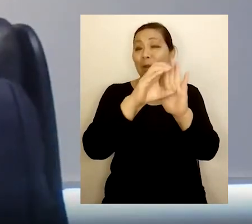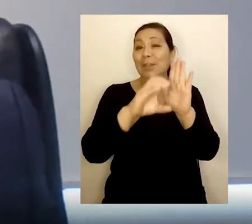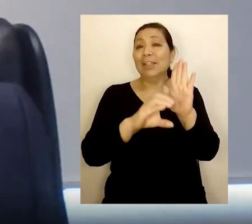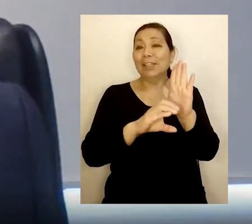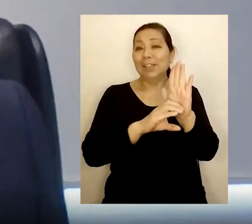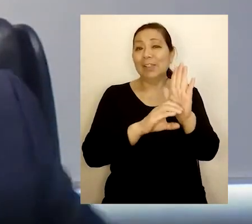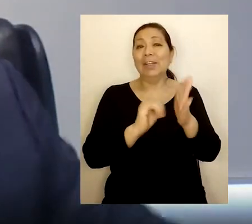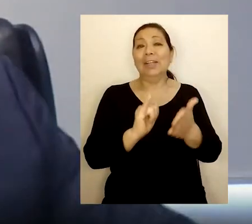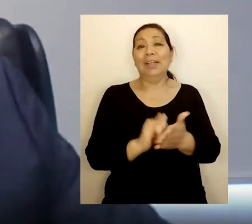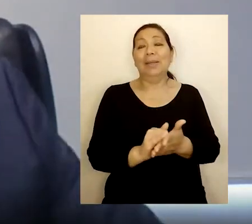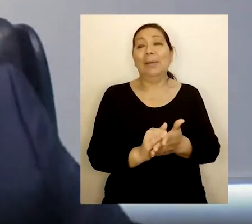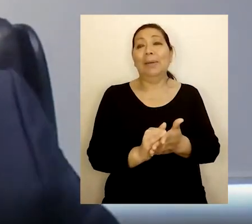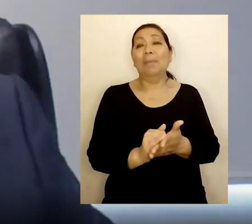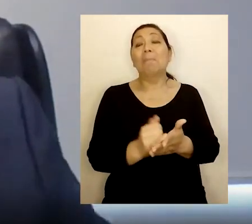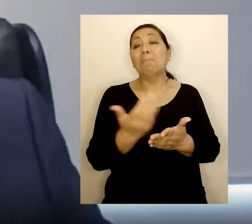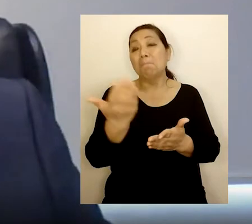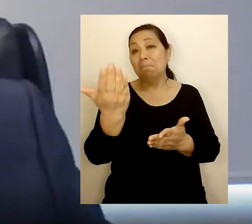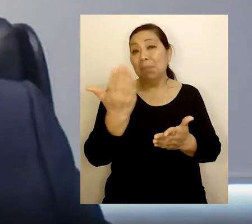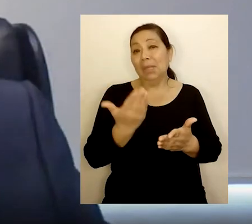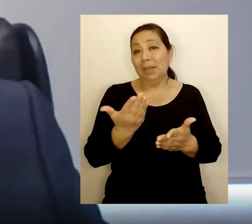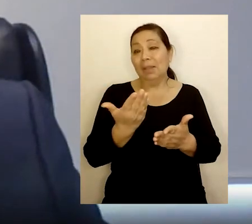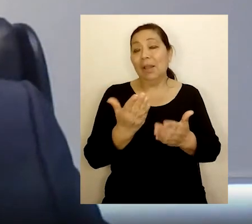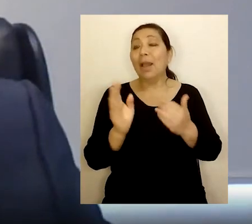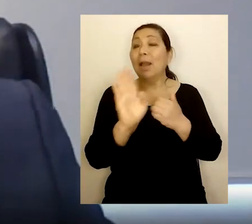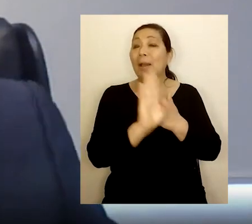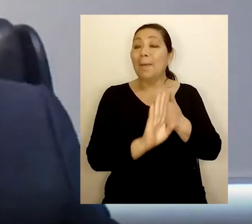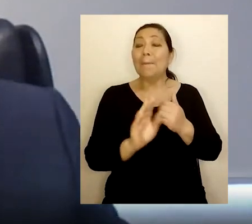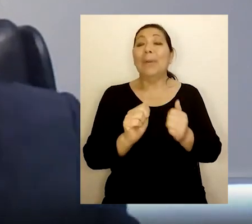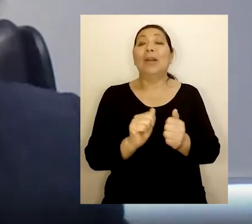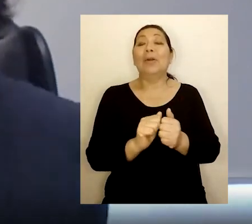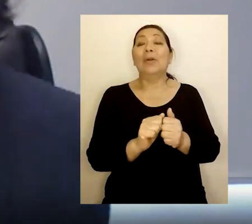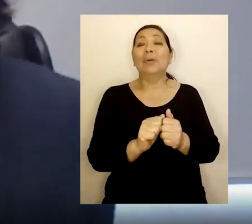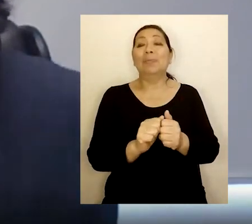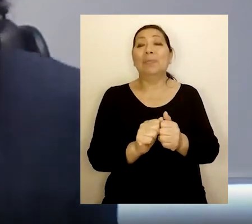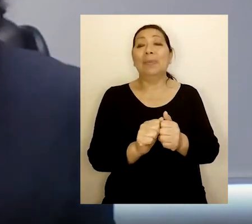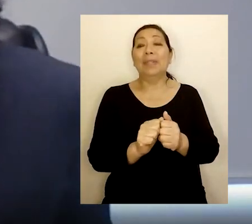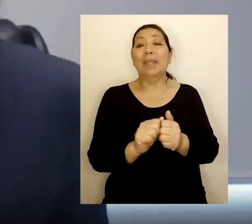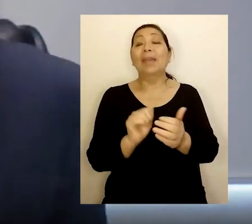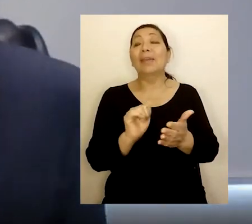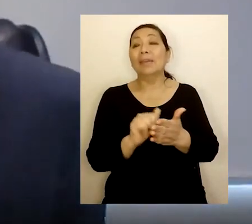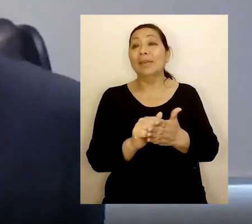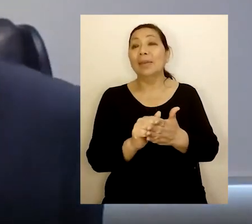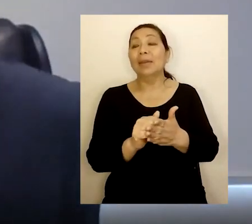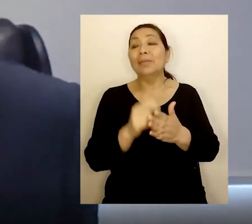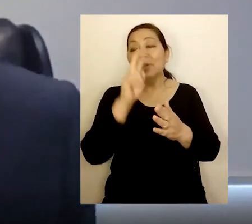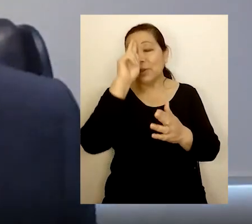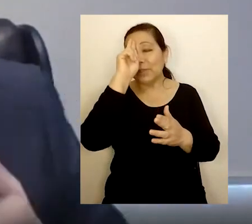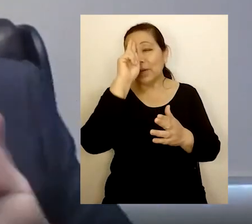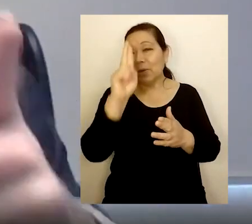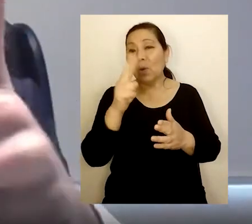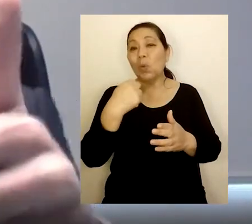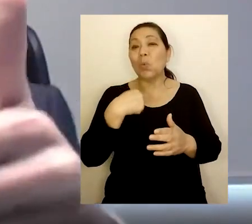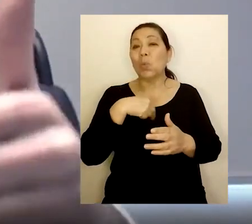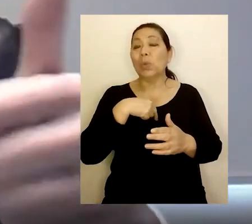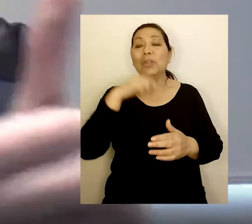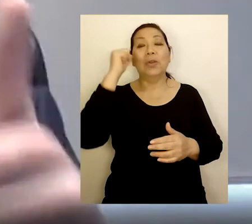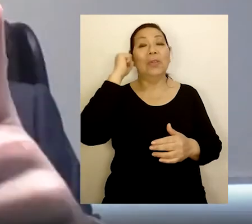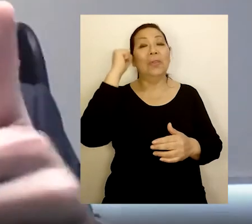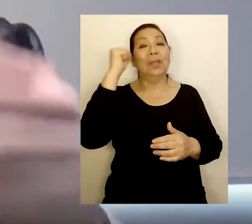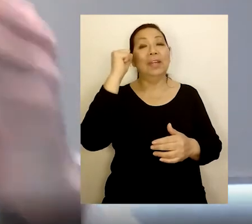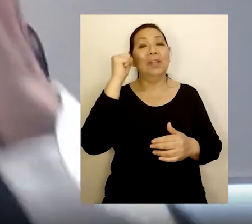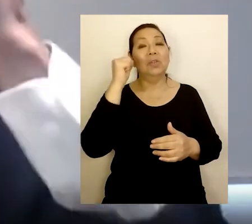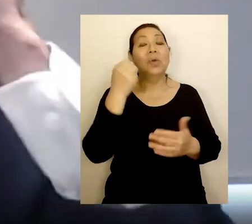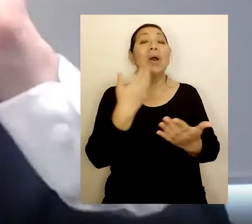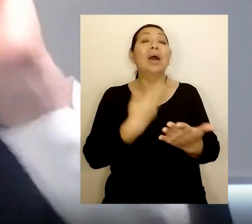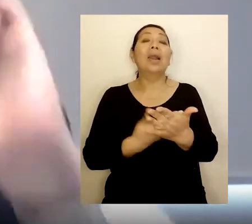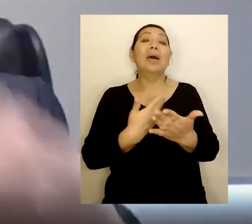constitucional pidiendo en una acción de amparo que se han vulnerado nuestro derecho fundamental